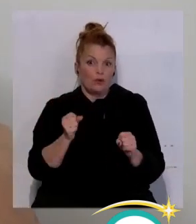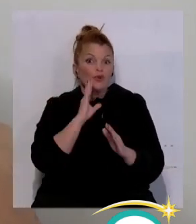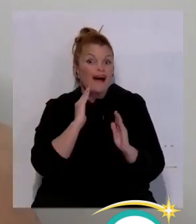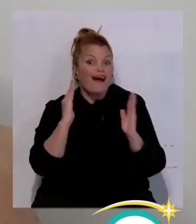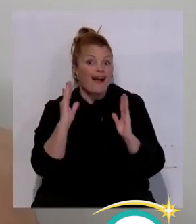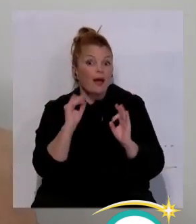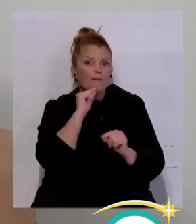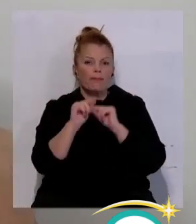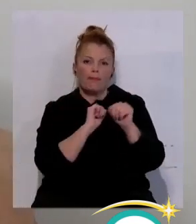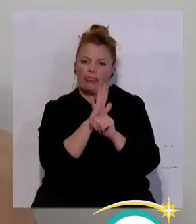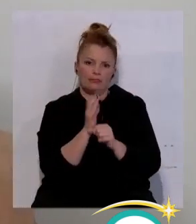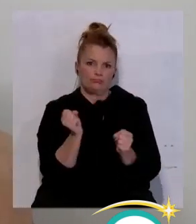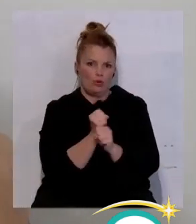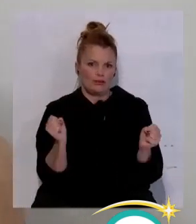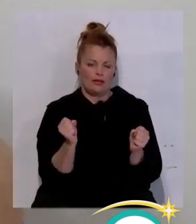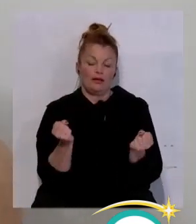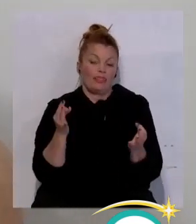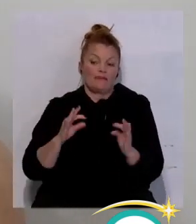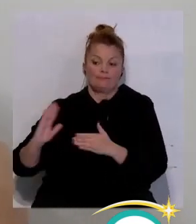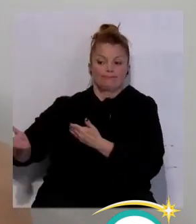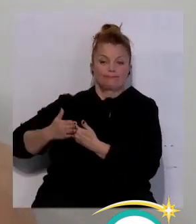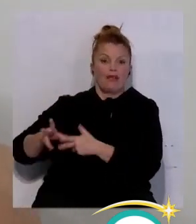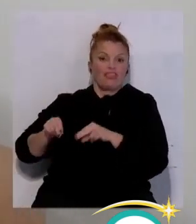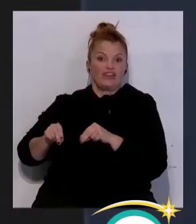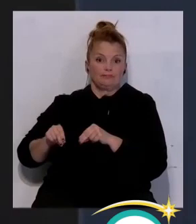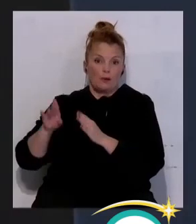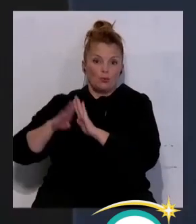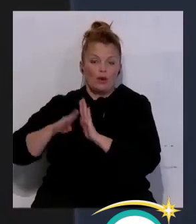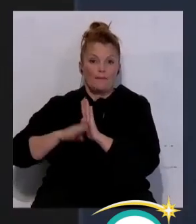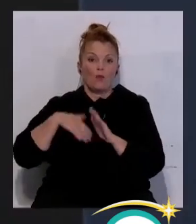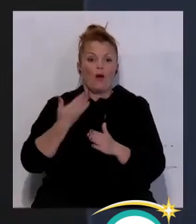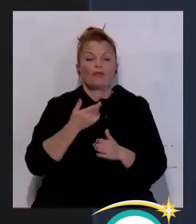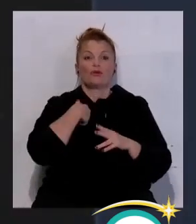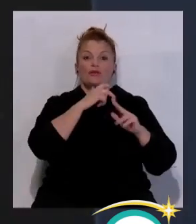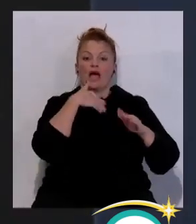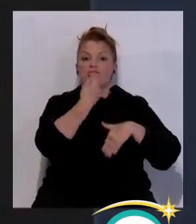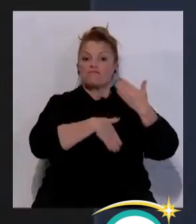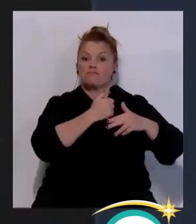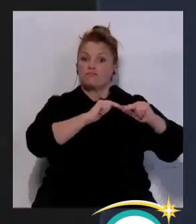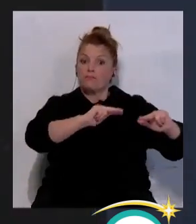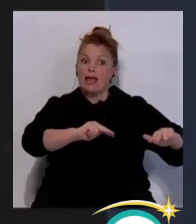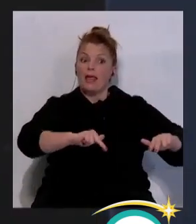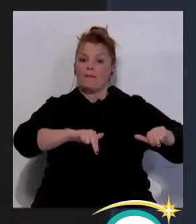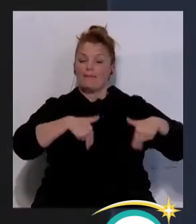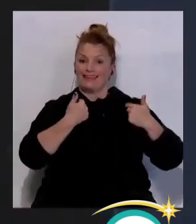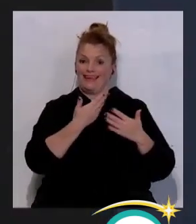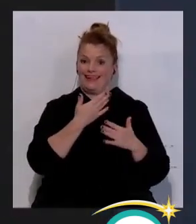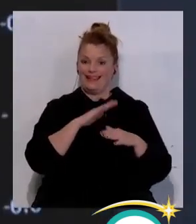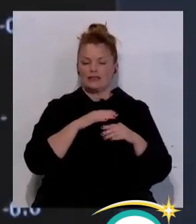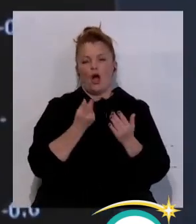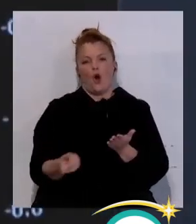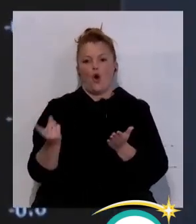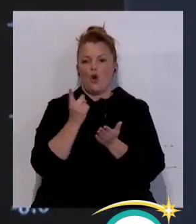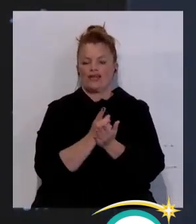pandemia. Hubo que ponerle fin, y bueno, pues cuando las autoridades sanitarias nos han ido permitiendo, hemos reabierto, que ha